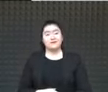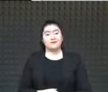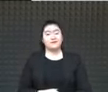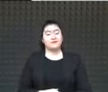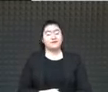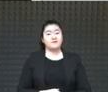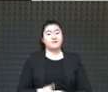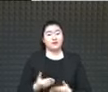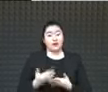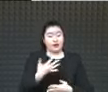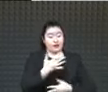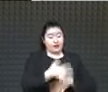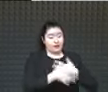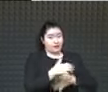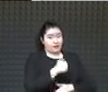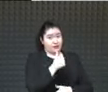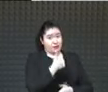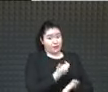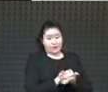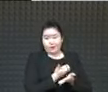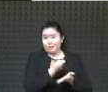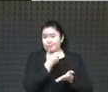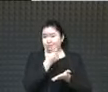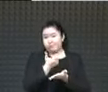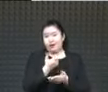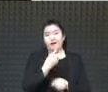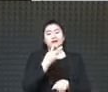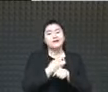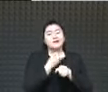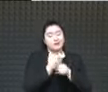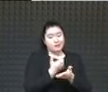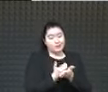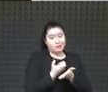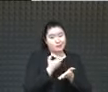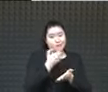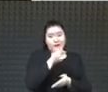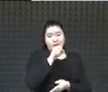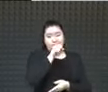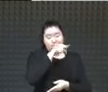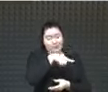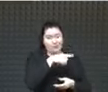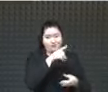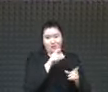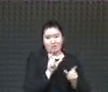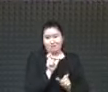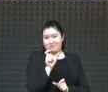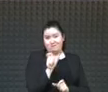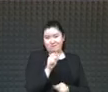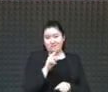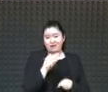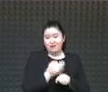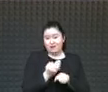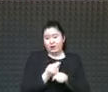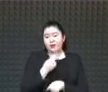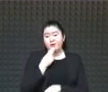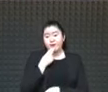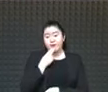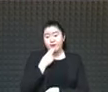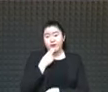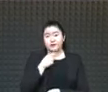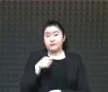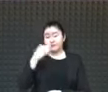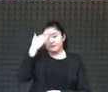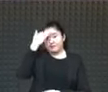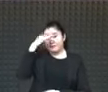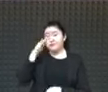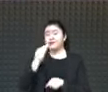será la dispersión del segundo apoyo de útiles y uniformes escolares en la tarjeta actual. De manera que, como ustedes pueden